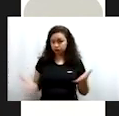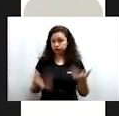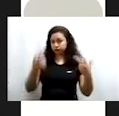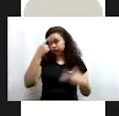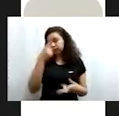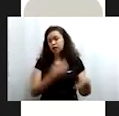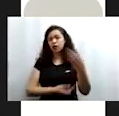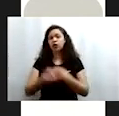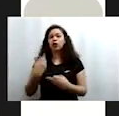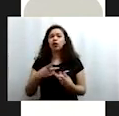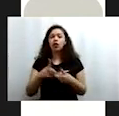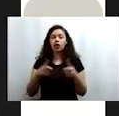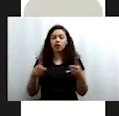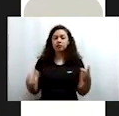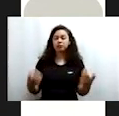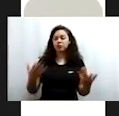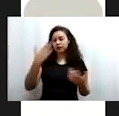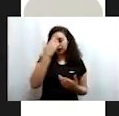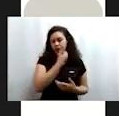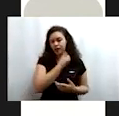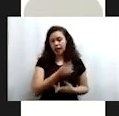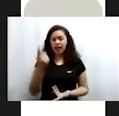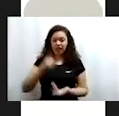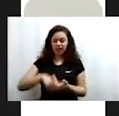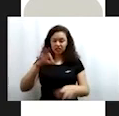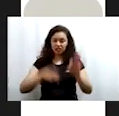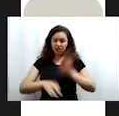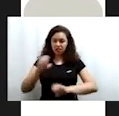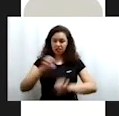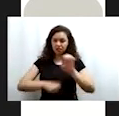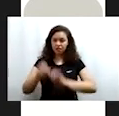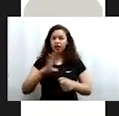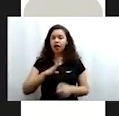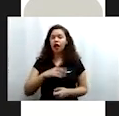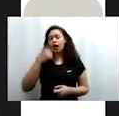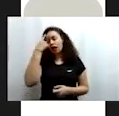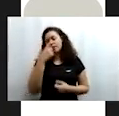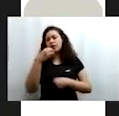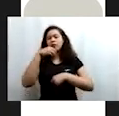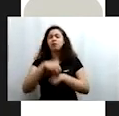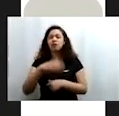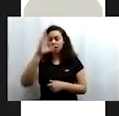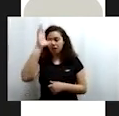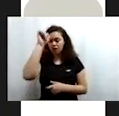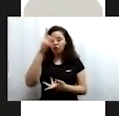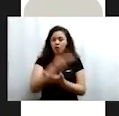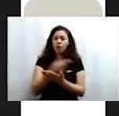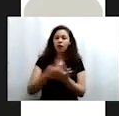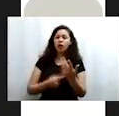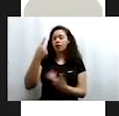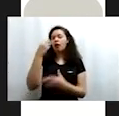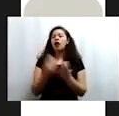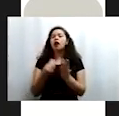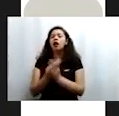todo este desempeño que él tiene en la empresa, lo va a ayudar a establecer adecuados programas de capacitación